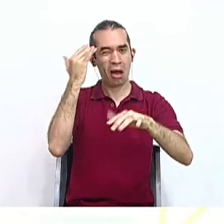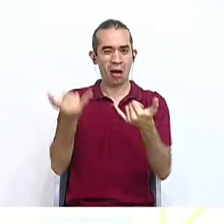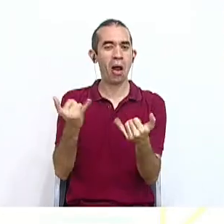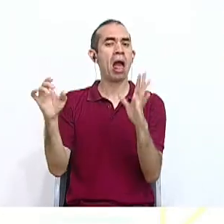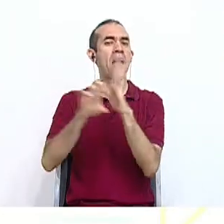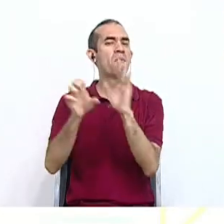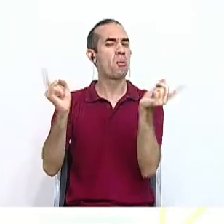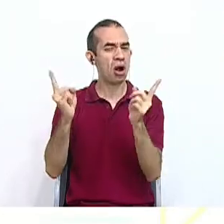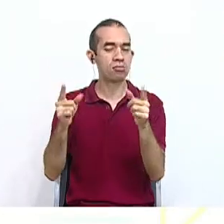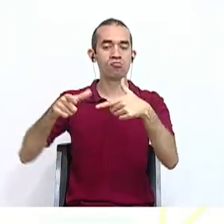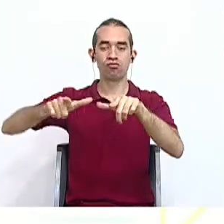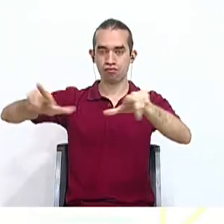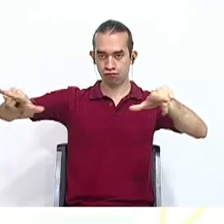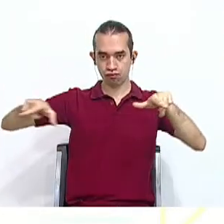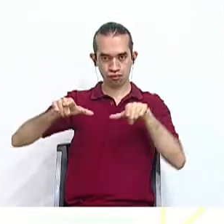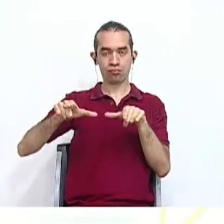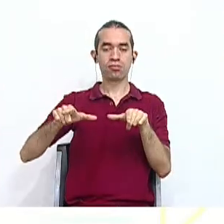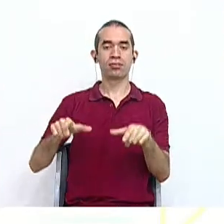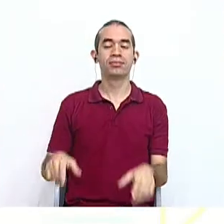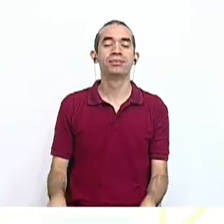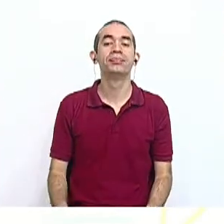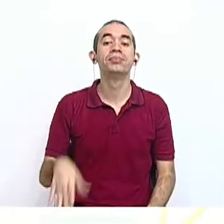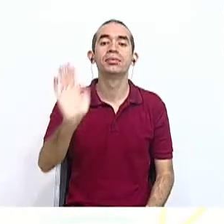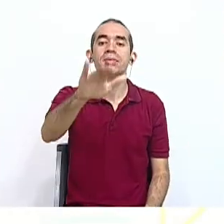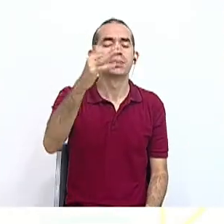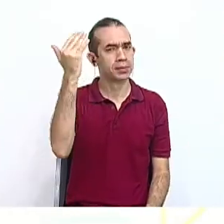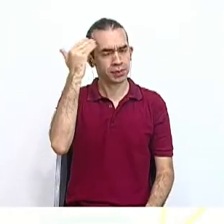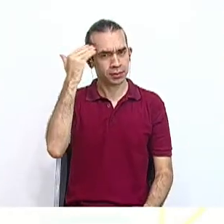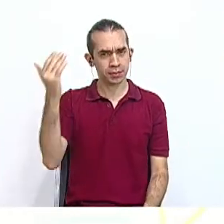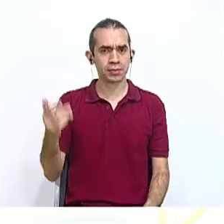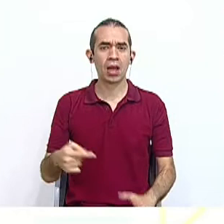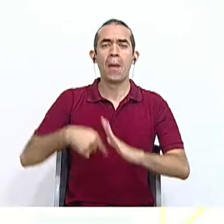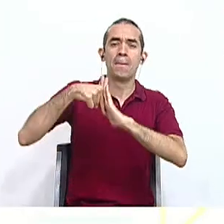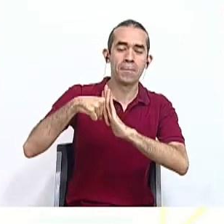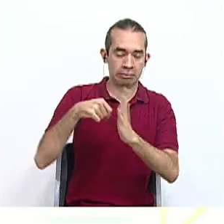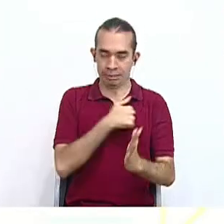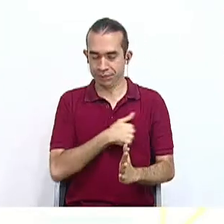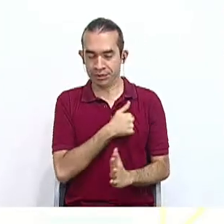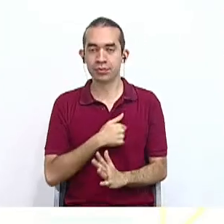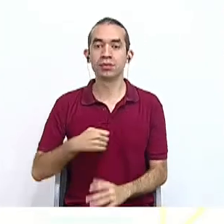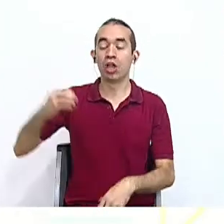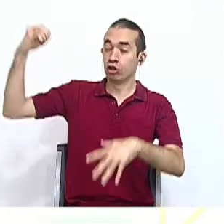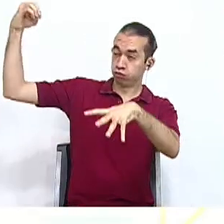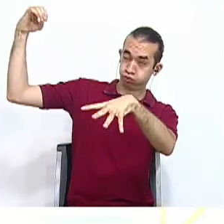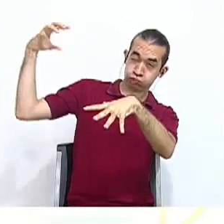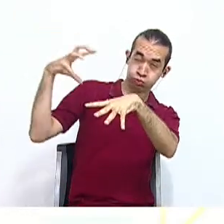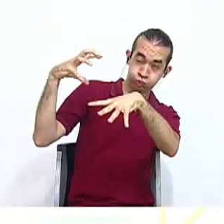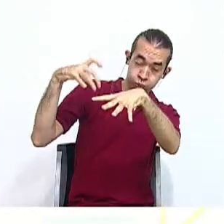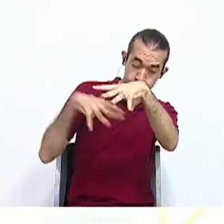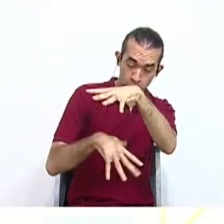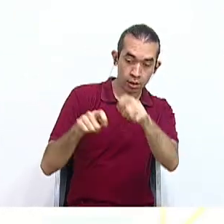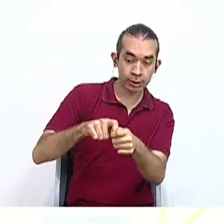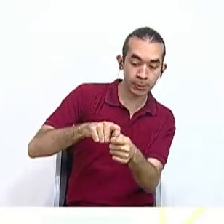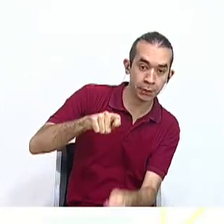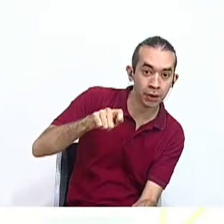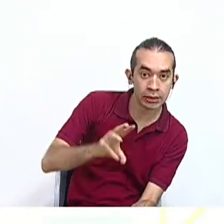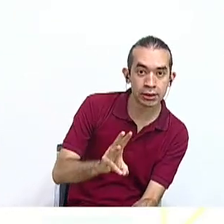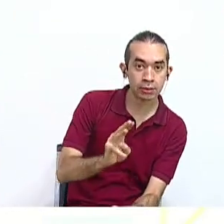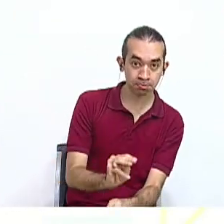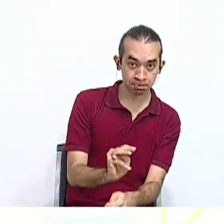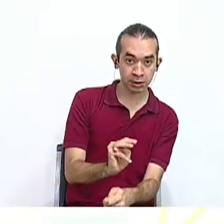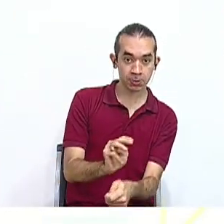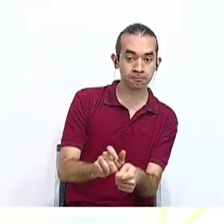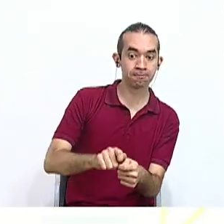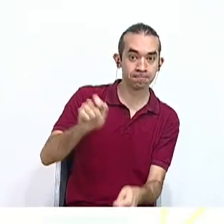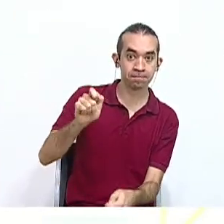hablar de ¿qué? De un lago. Entonces, ¿cuál va a ser la intensidad de luz a una profundidad de 6 metros,